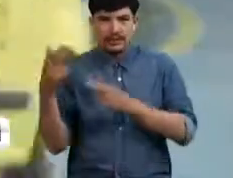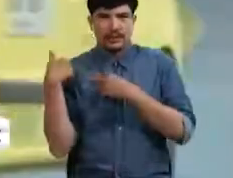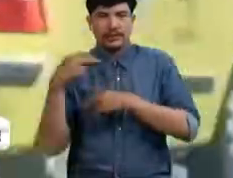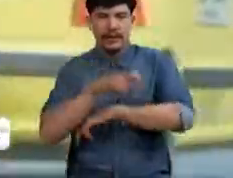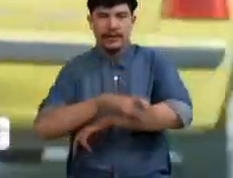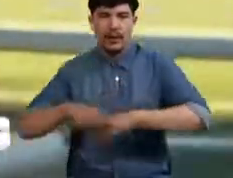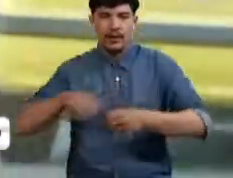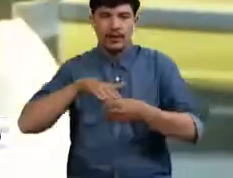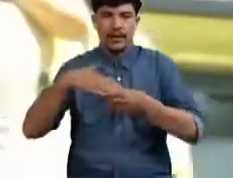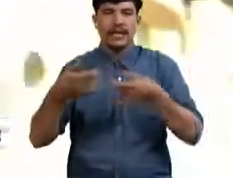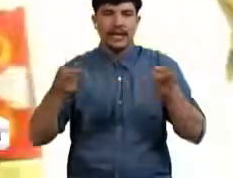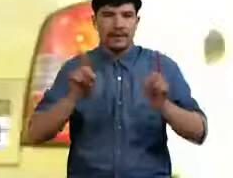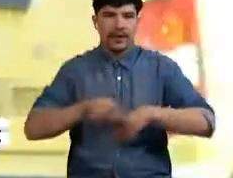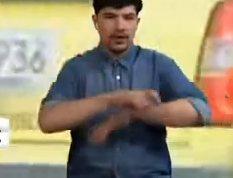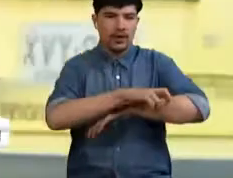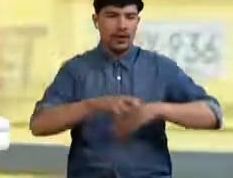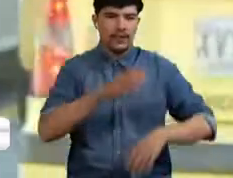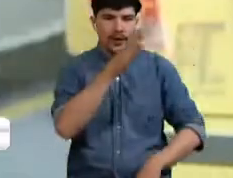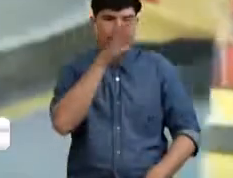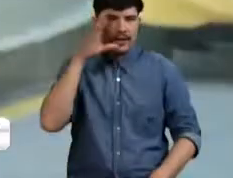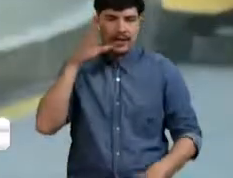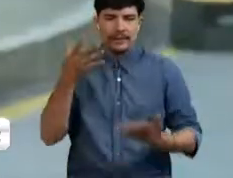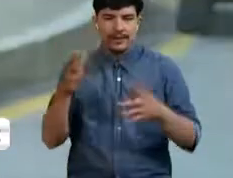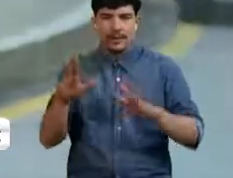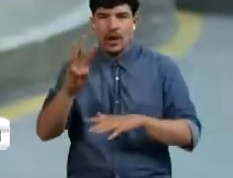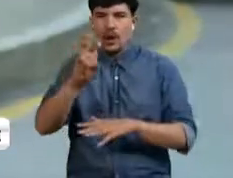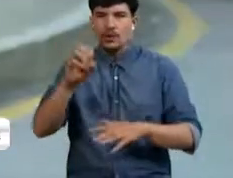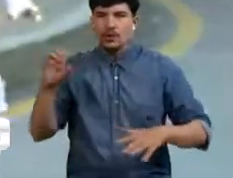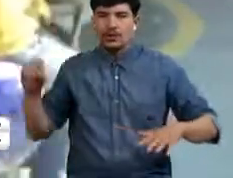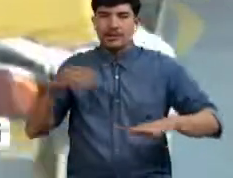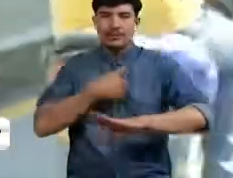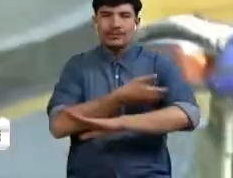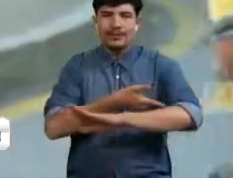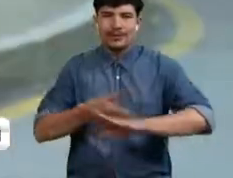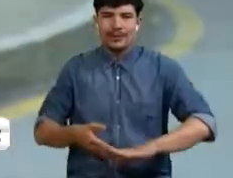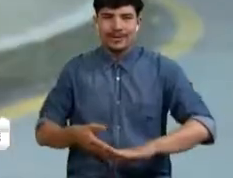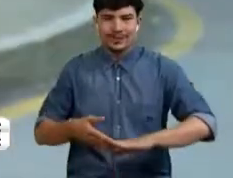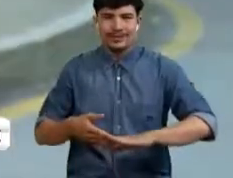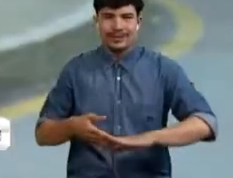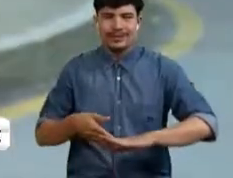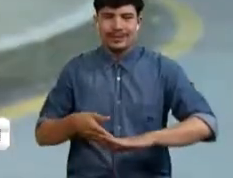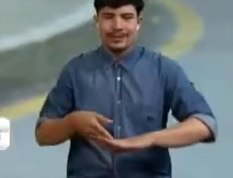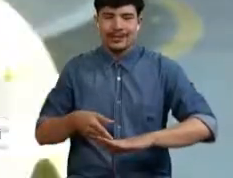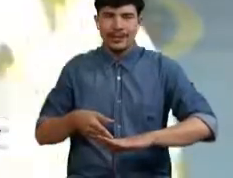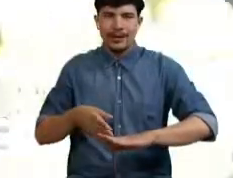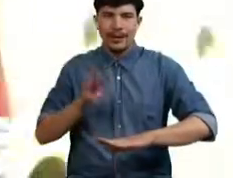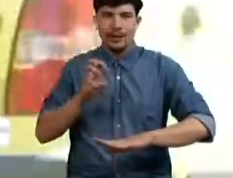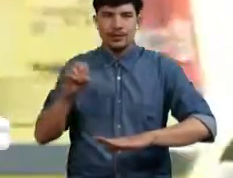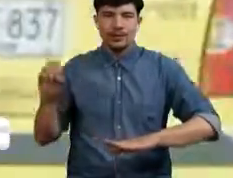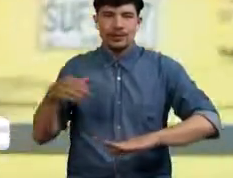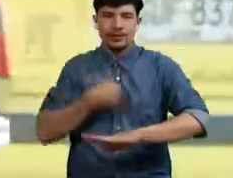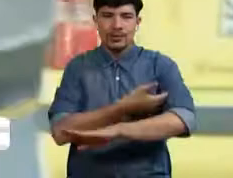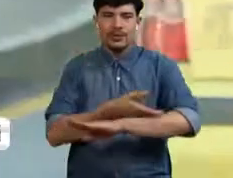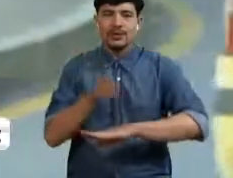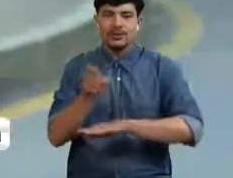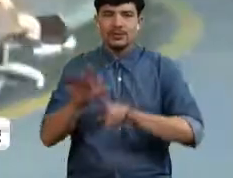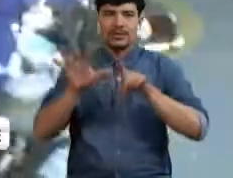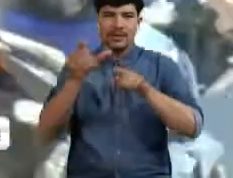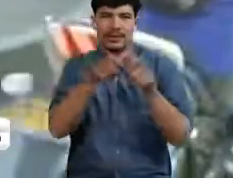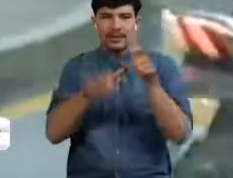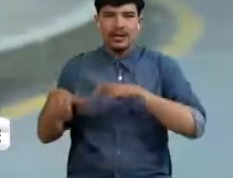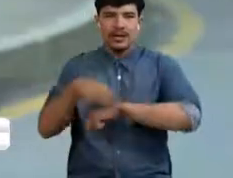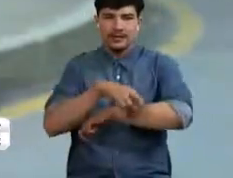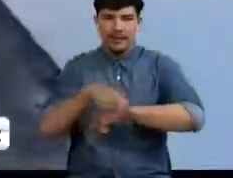al hurto en fincas cerca de 800 millones de pesos las autoridades les imputan por haberse cometido varios delitos de